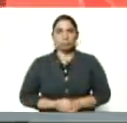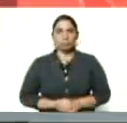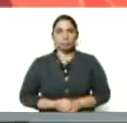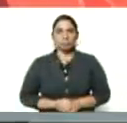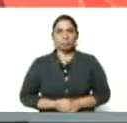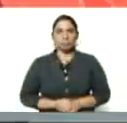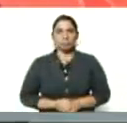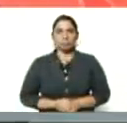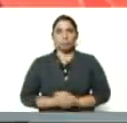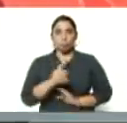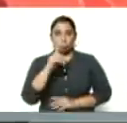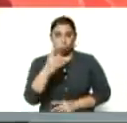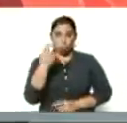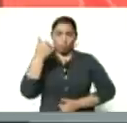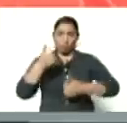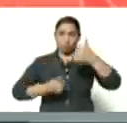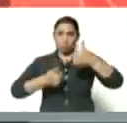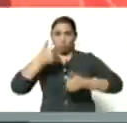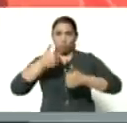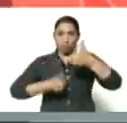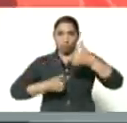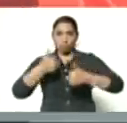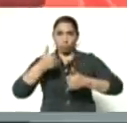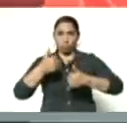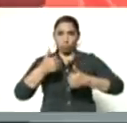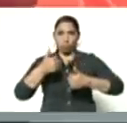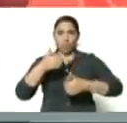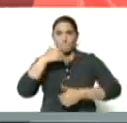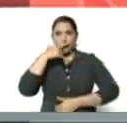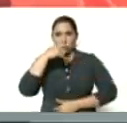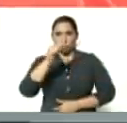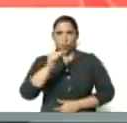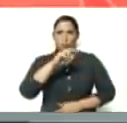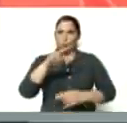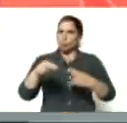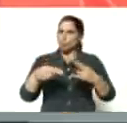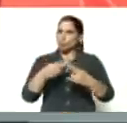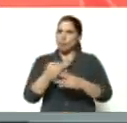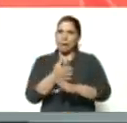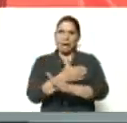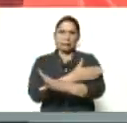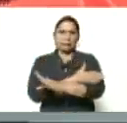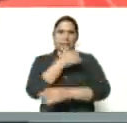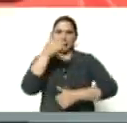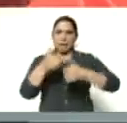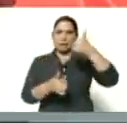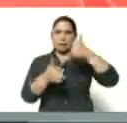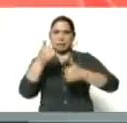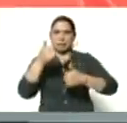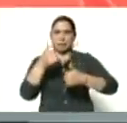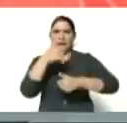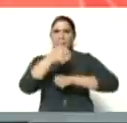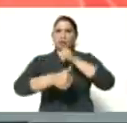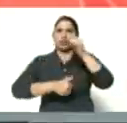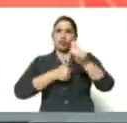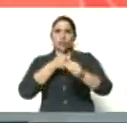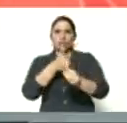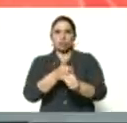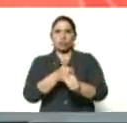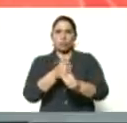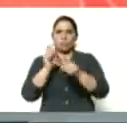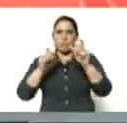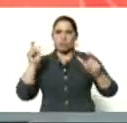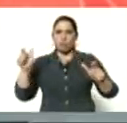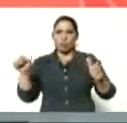Un candidato como Nicolás Maduro, que nunca había sido candidato ni a la asociación de vecinos donde vivía.